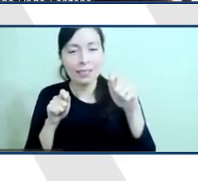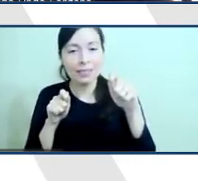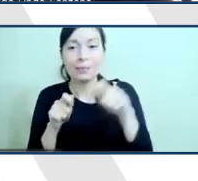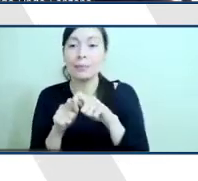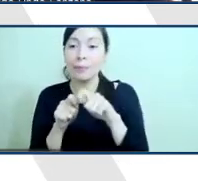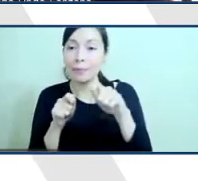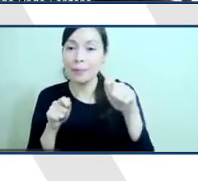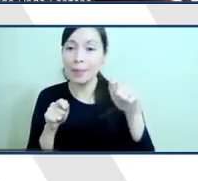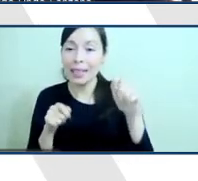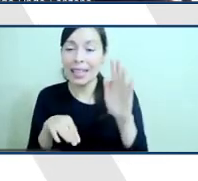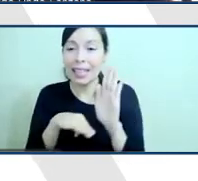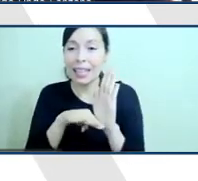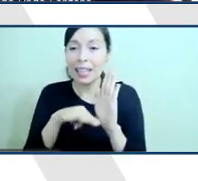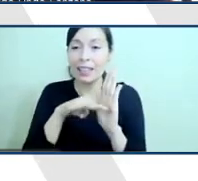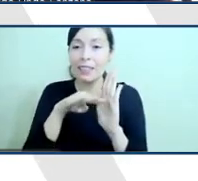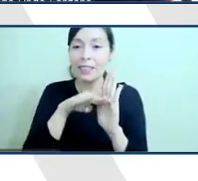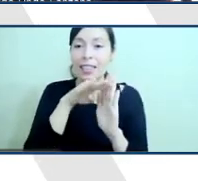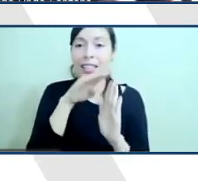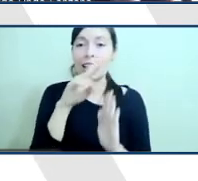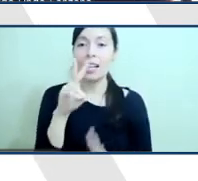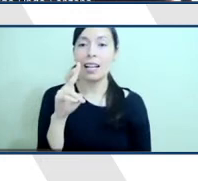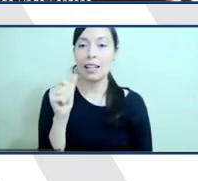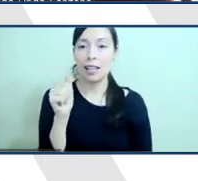el nivel de radiación solar